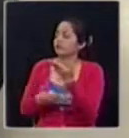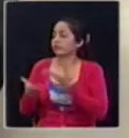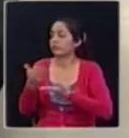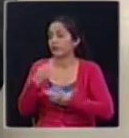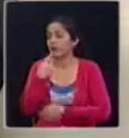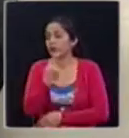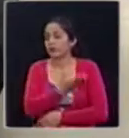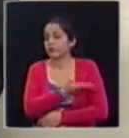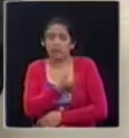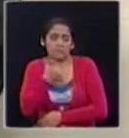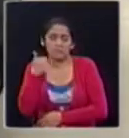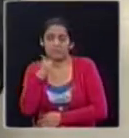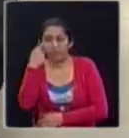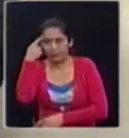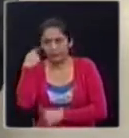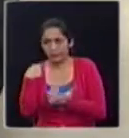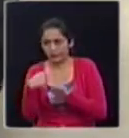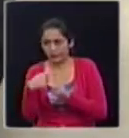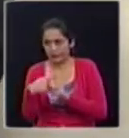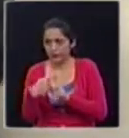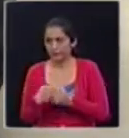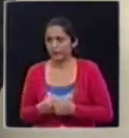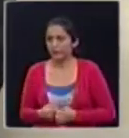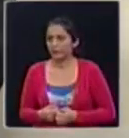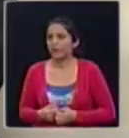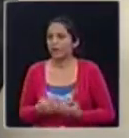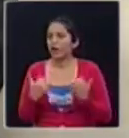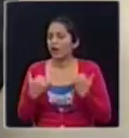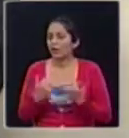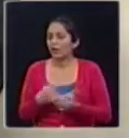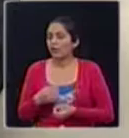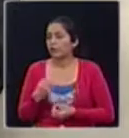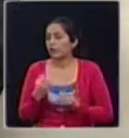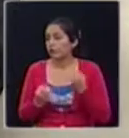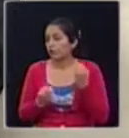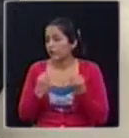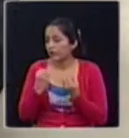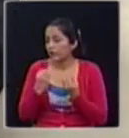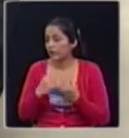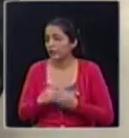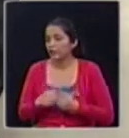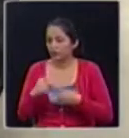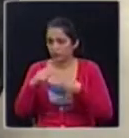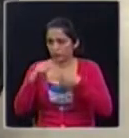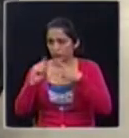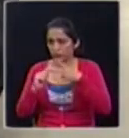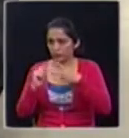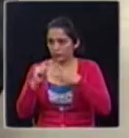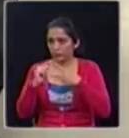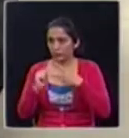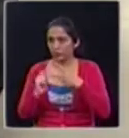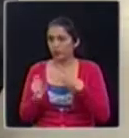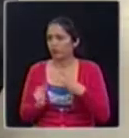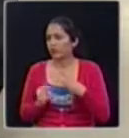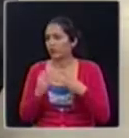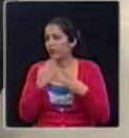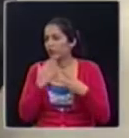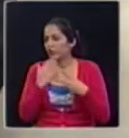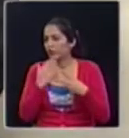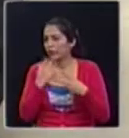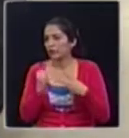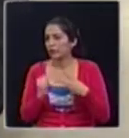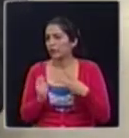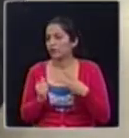que tenemos dos resoluciones de Junta Monetaria que ciertamente afectan al crédito de consumo y al